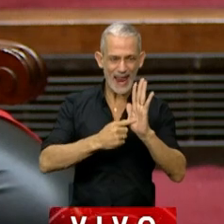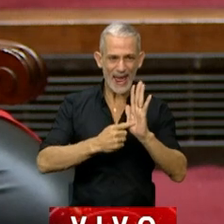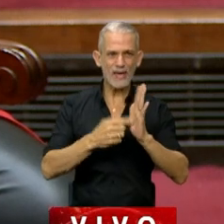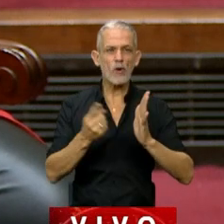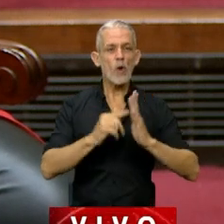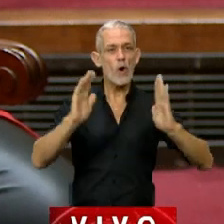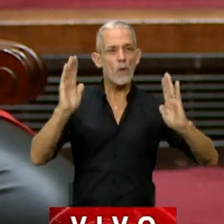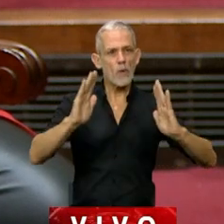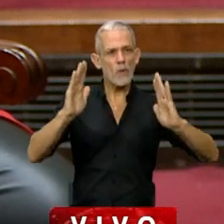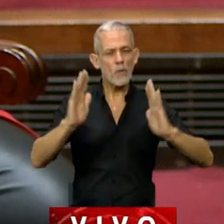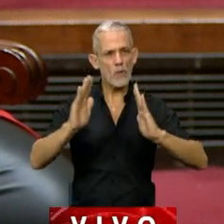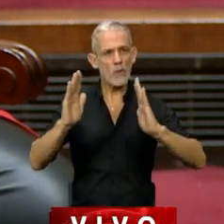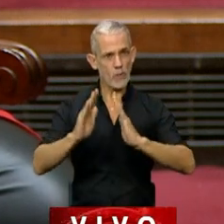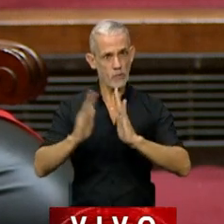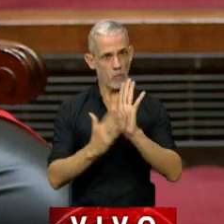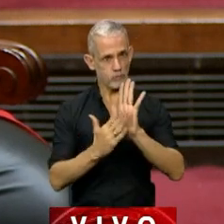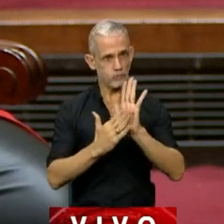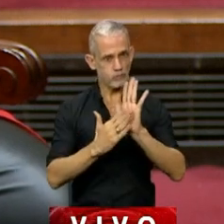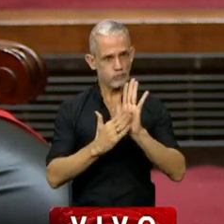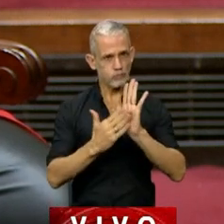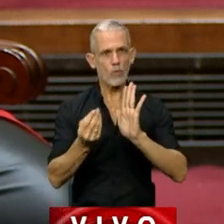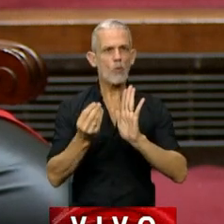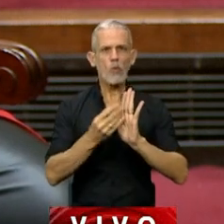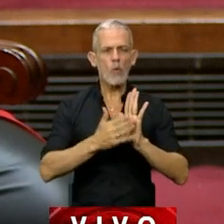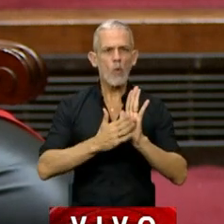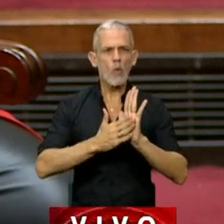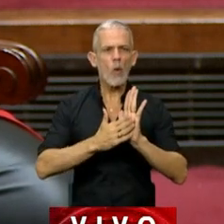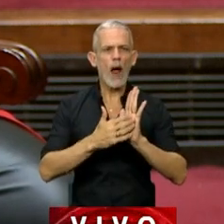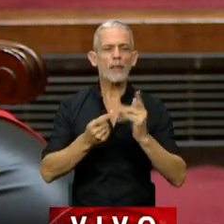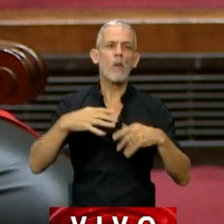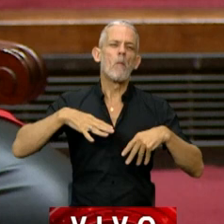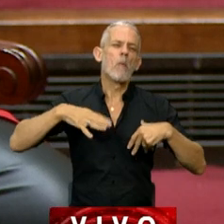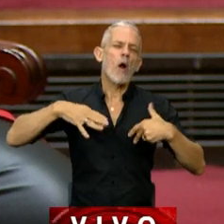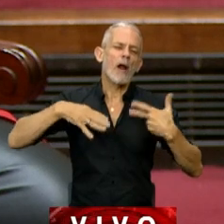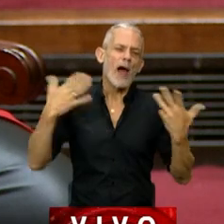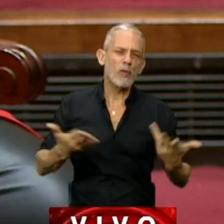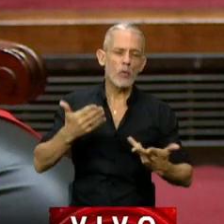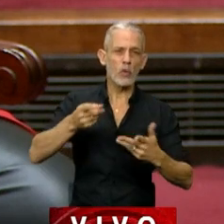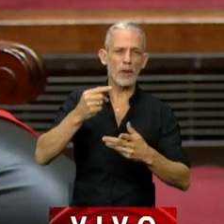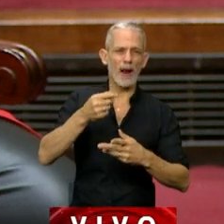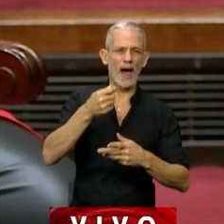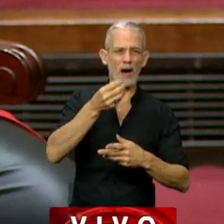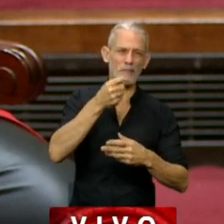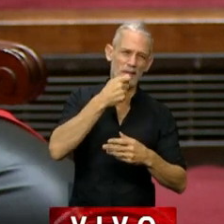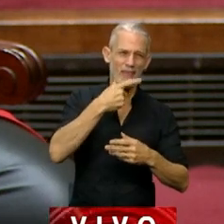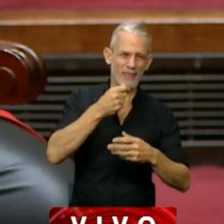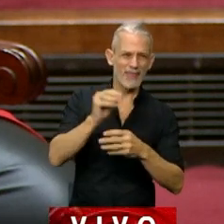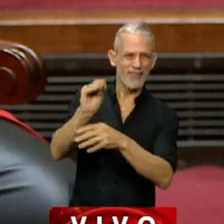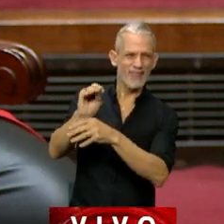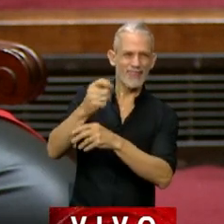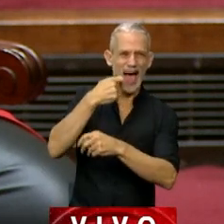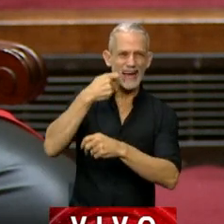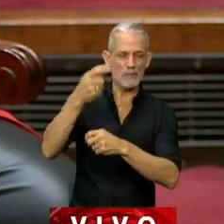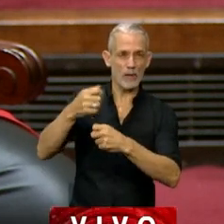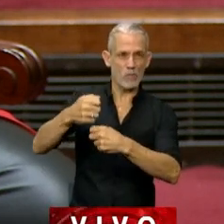descenso gradual, pero constatable, de la utilización profiláctica y para el engorde